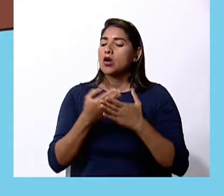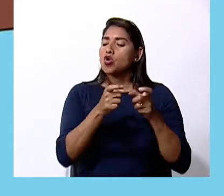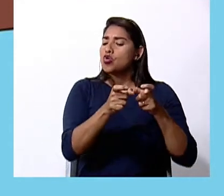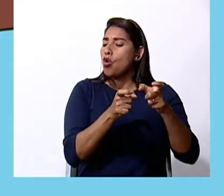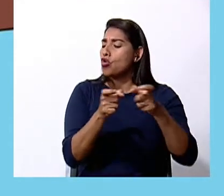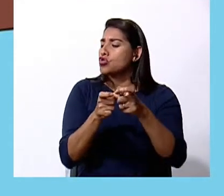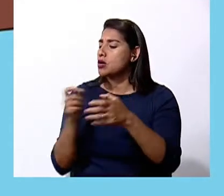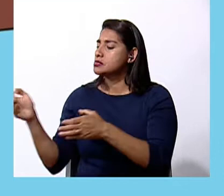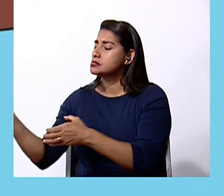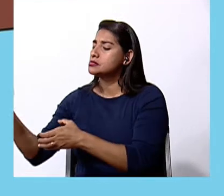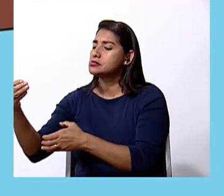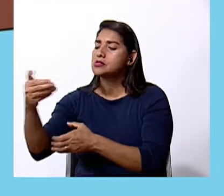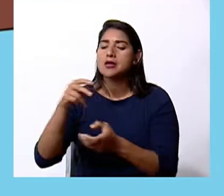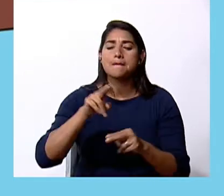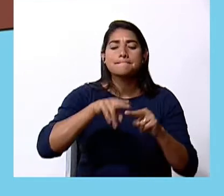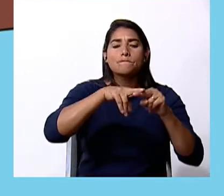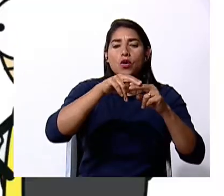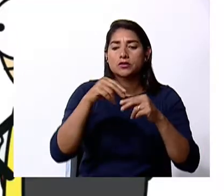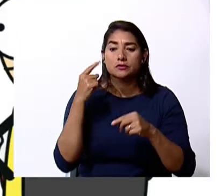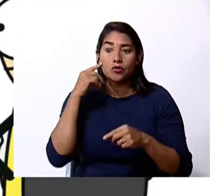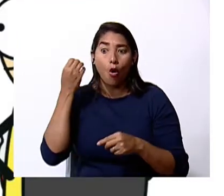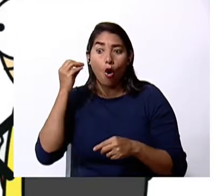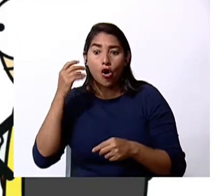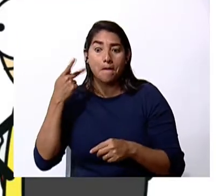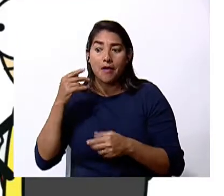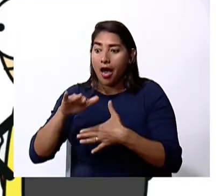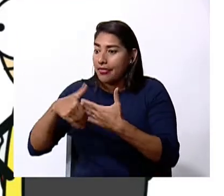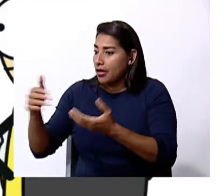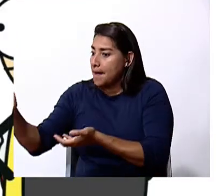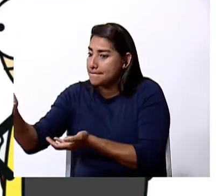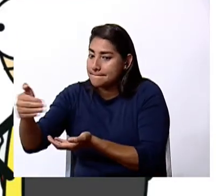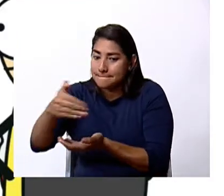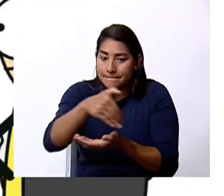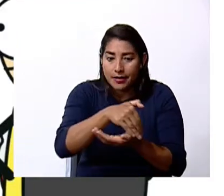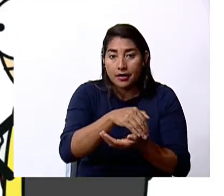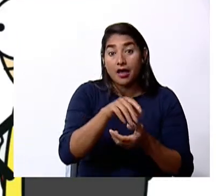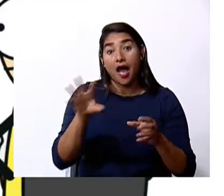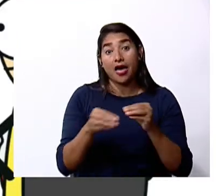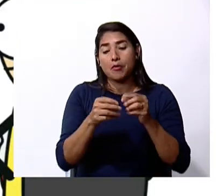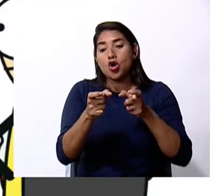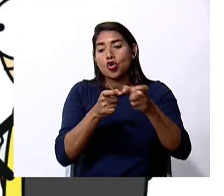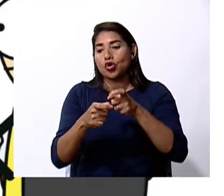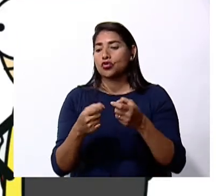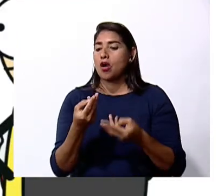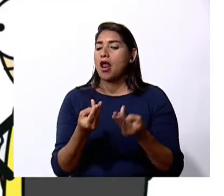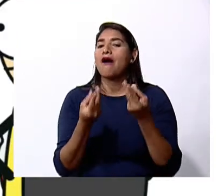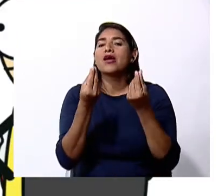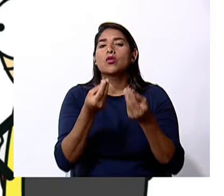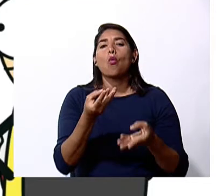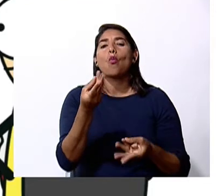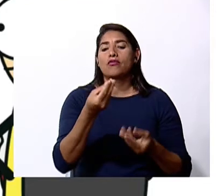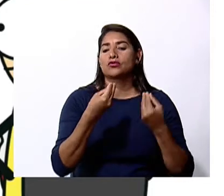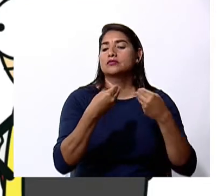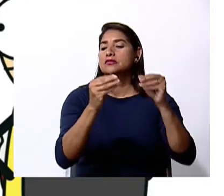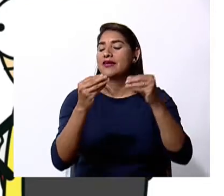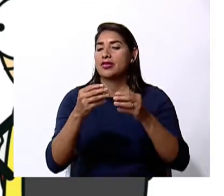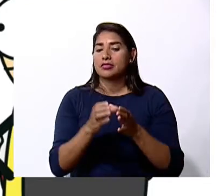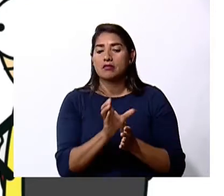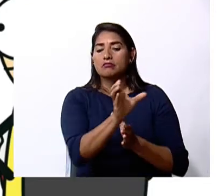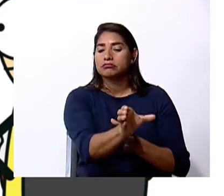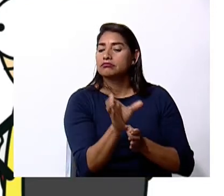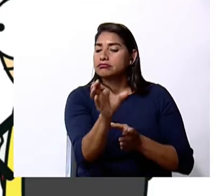la recaudación de impuestos de los metales preciosos. Y por el otro, tenía el control del precio de los productos que eran enviados a las